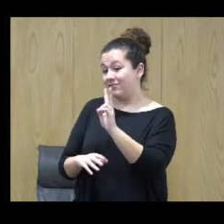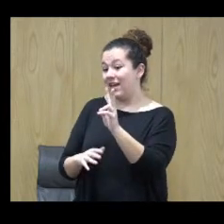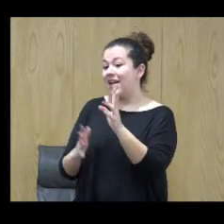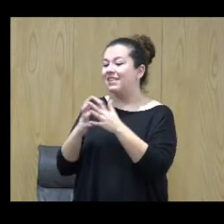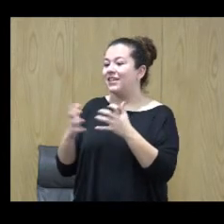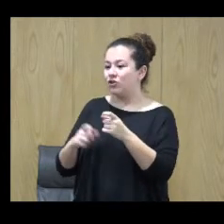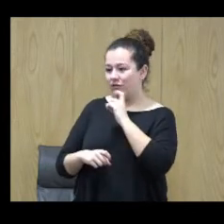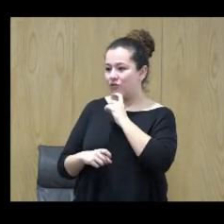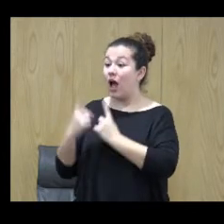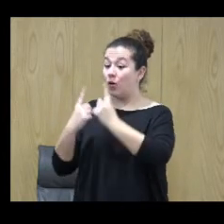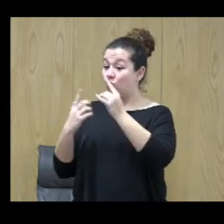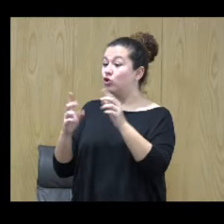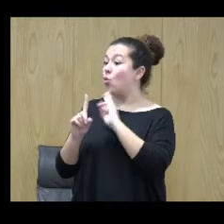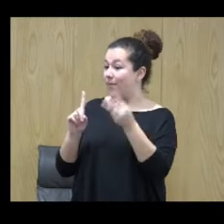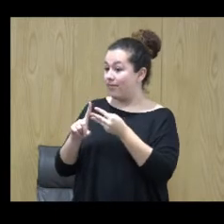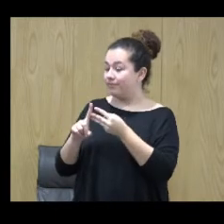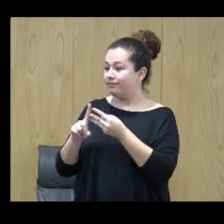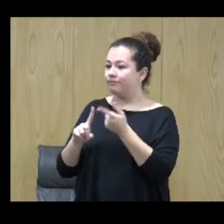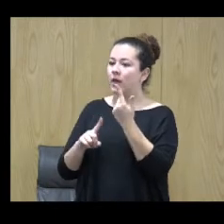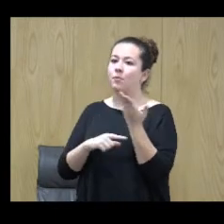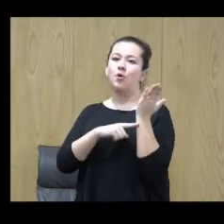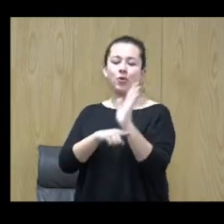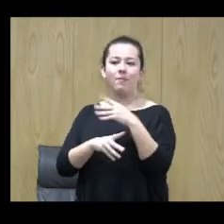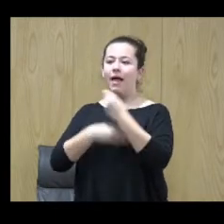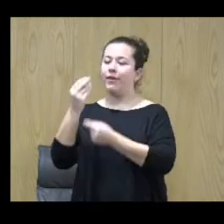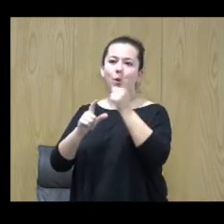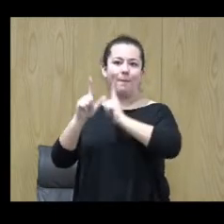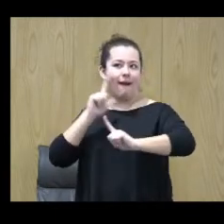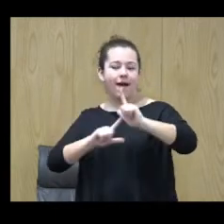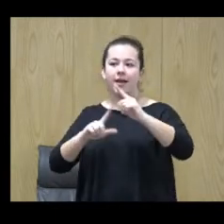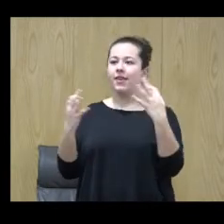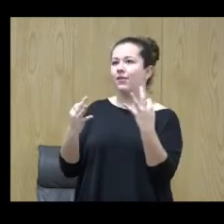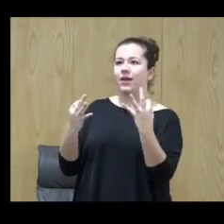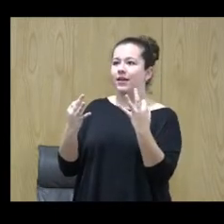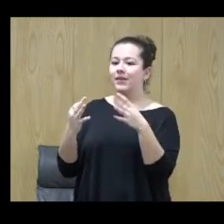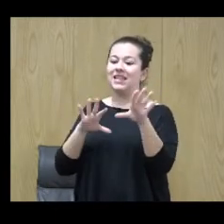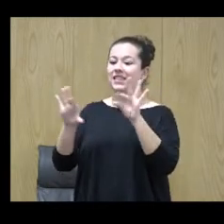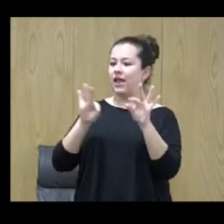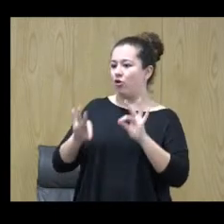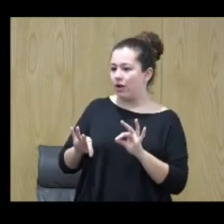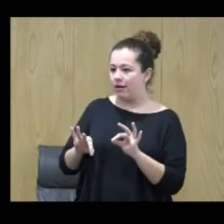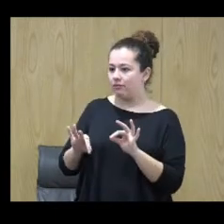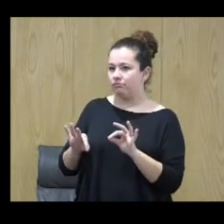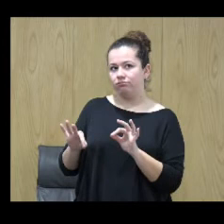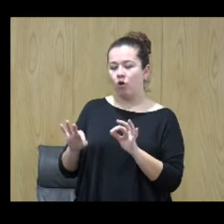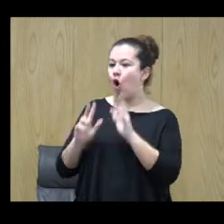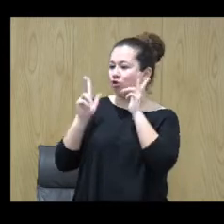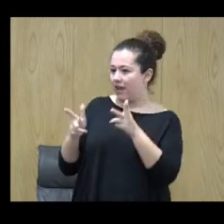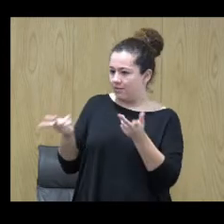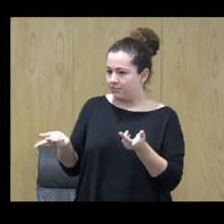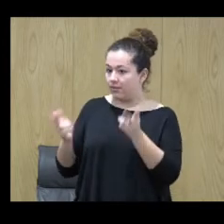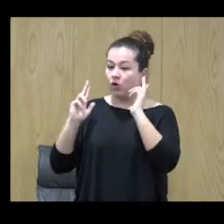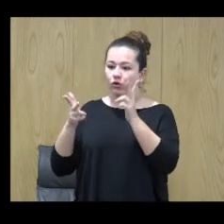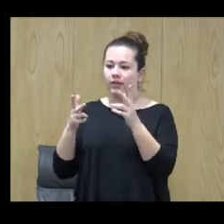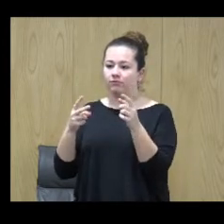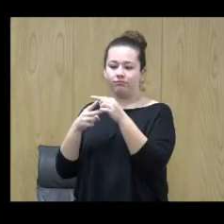son páginas web en las que se propone que van a hacer un viaje y tienen que seleccionar, en este caso, un hotel. Y en el hotel vienen ciertas